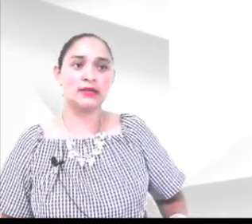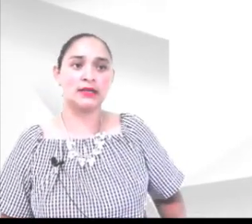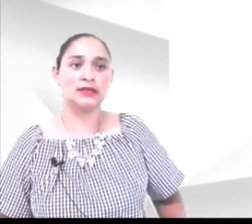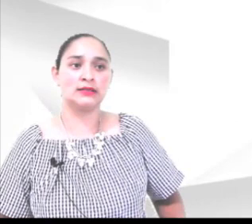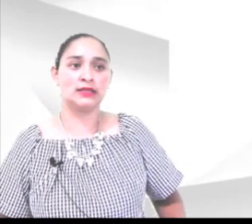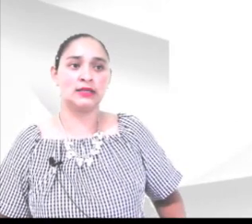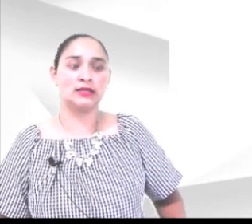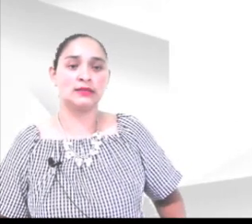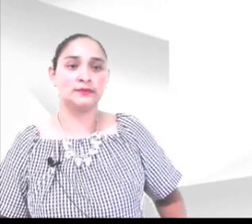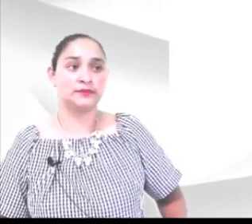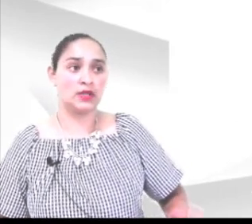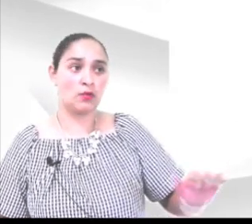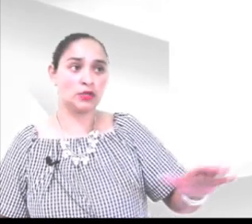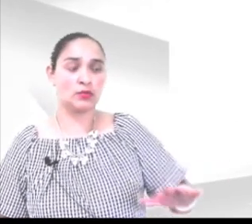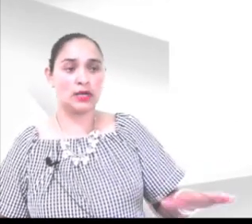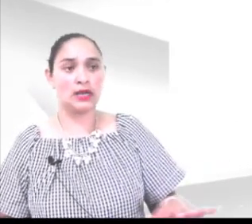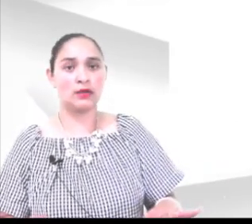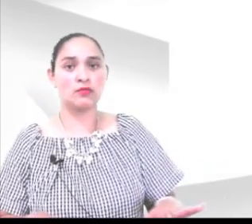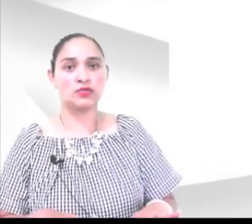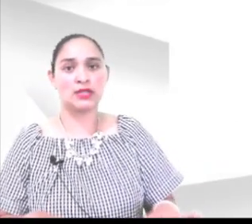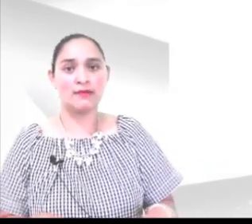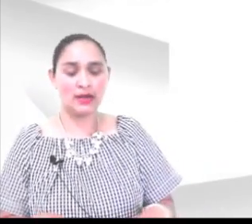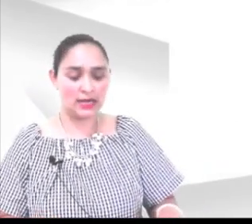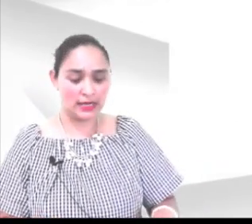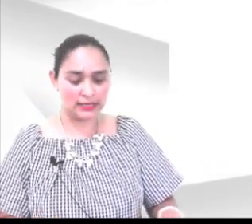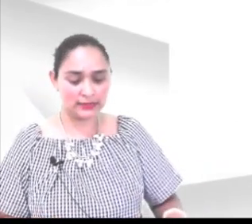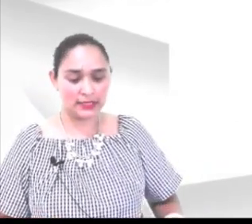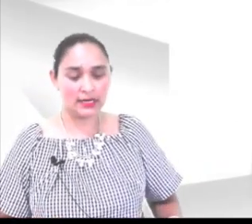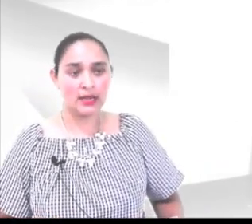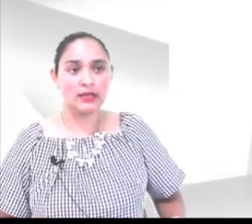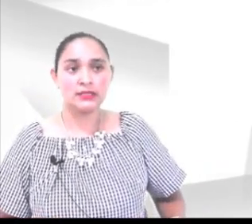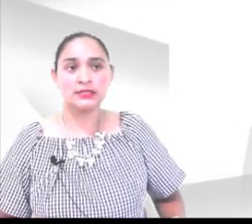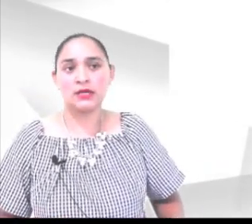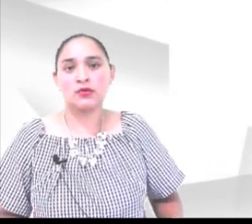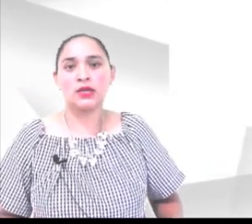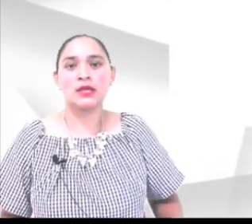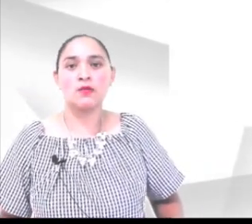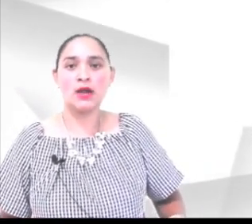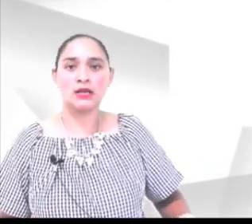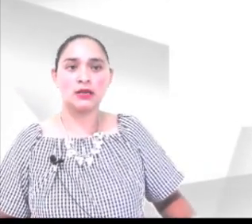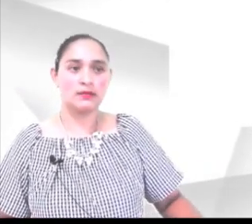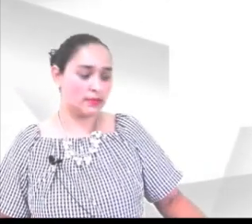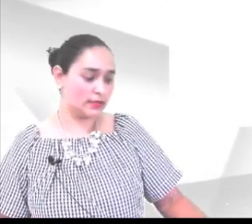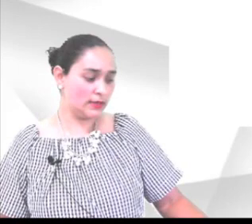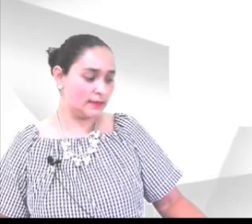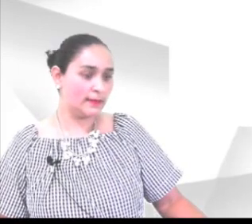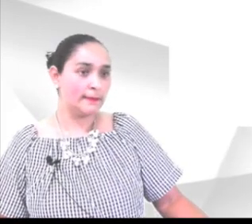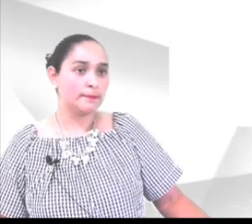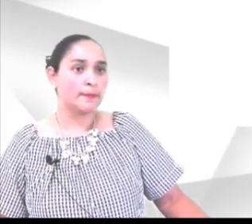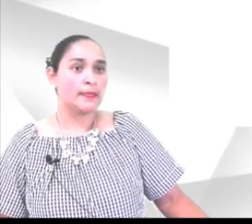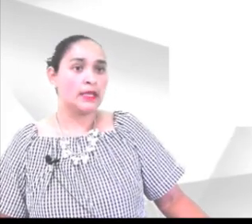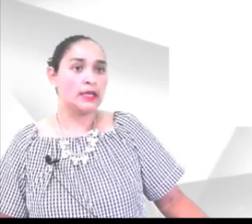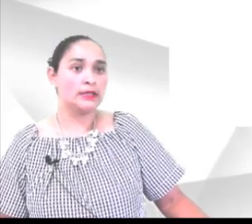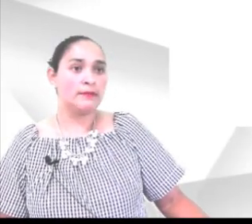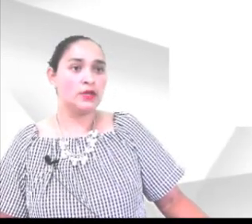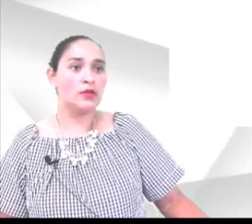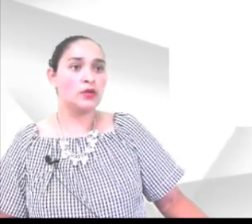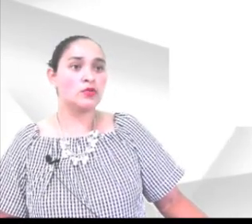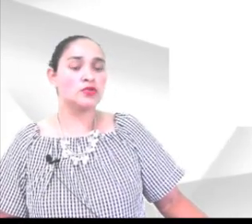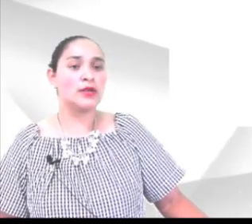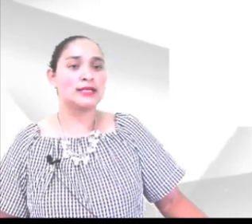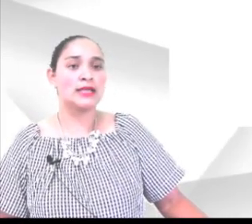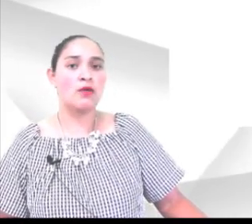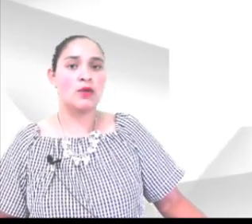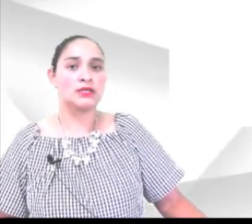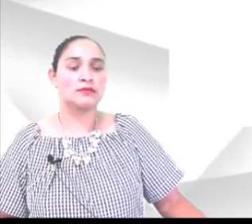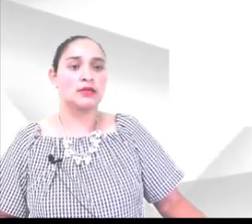¿verdad? En cuanto a cómo estaba la tierra, ya no queda igual, ¿verdad? Desvío del